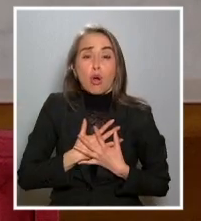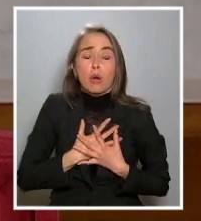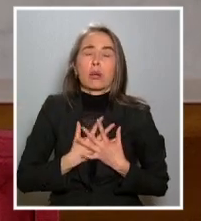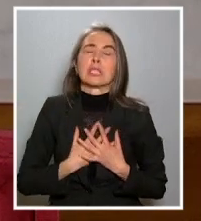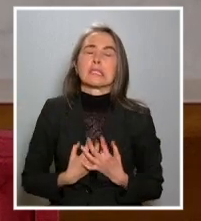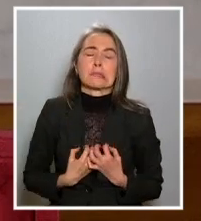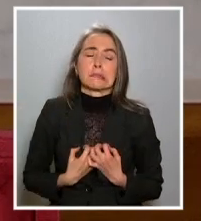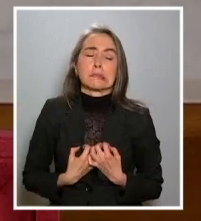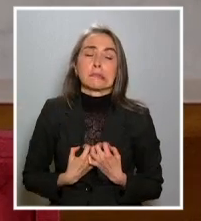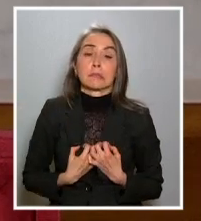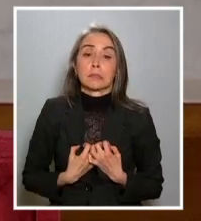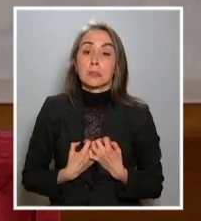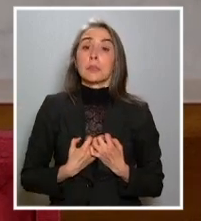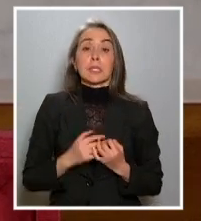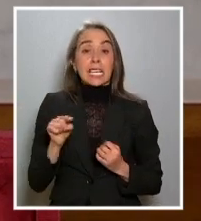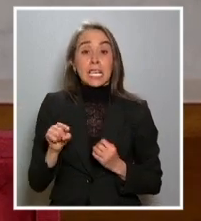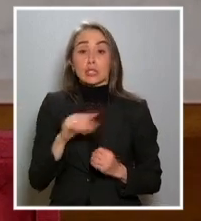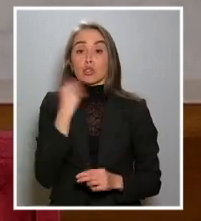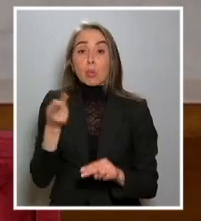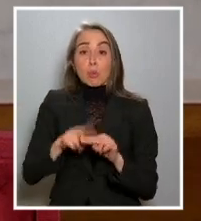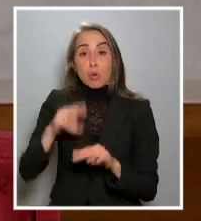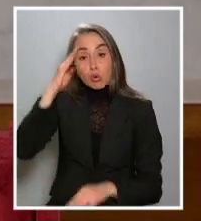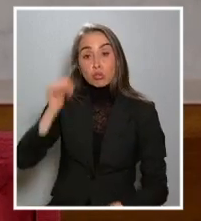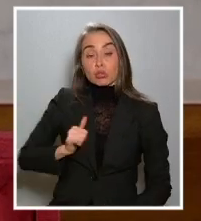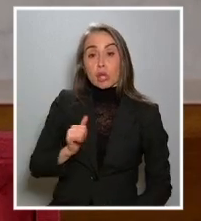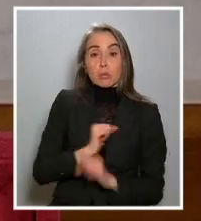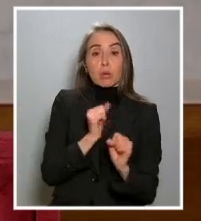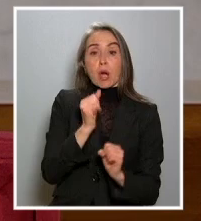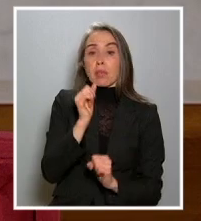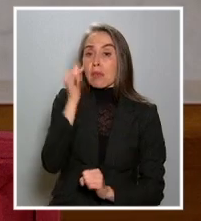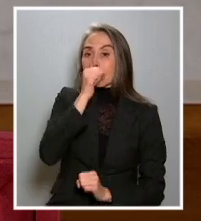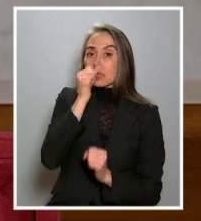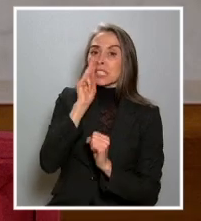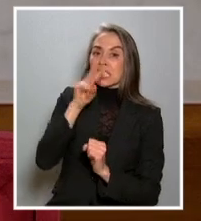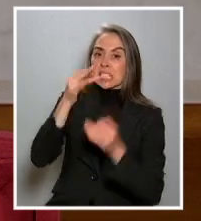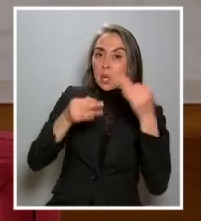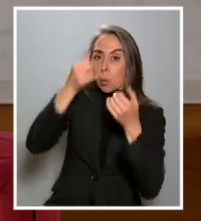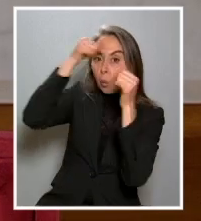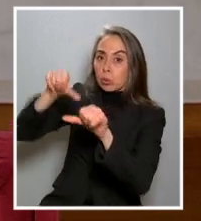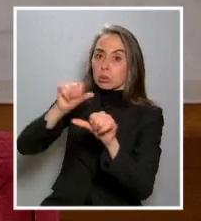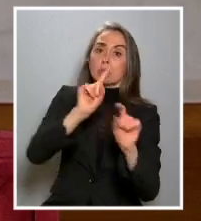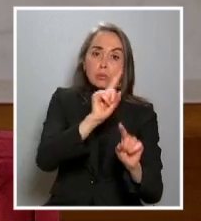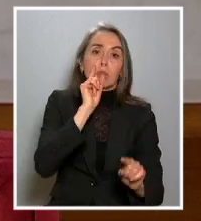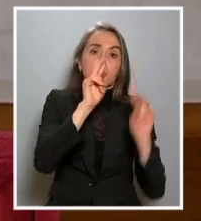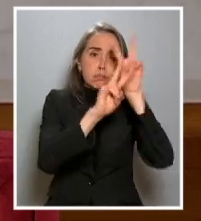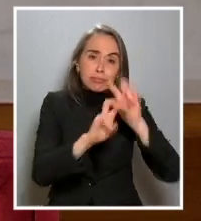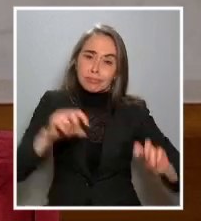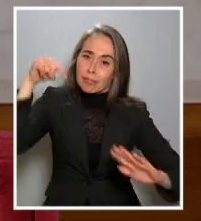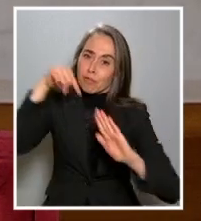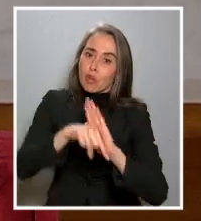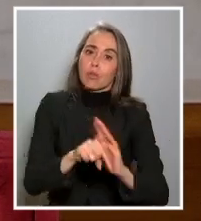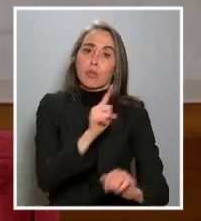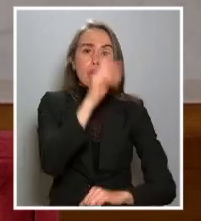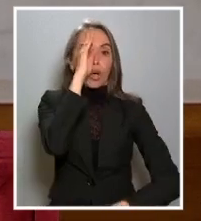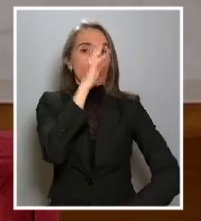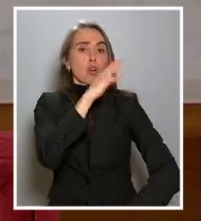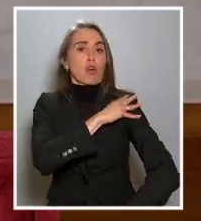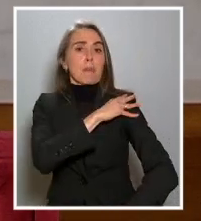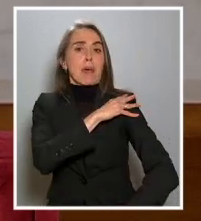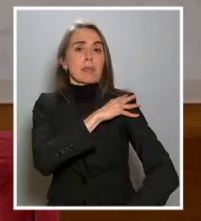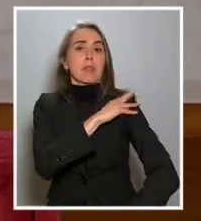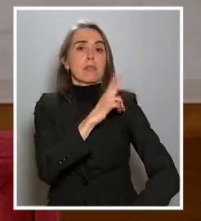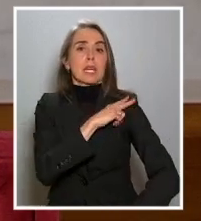desgarrador. Estos hechos no pueden quedar impunes y deben investigarse a fondo para que no se repitan. Así se lo instruyó al comandante en jefe del